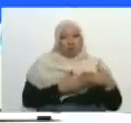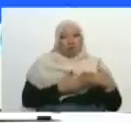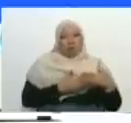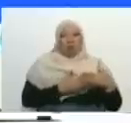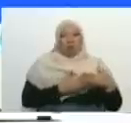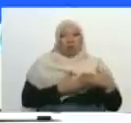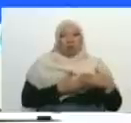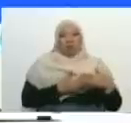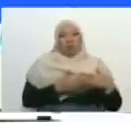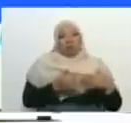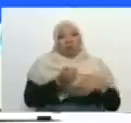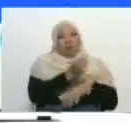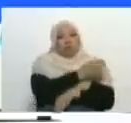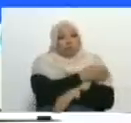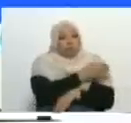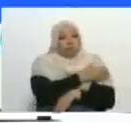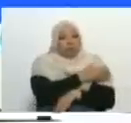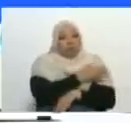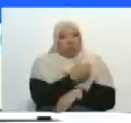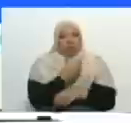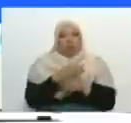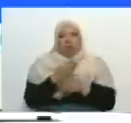Una oposición extremista apátrida,